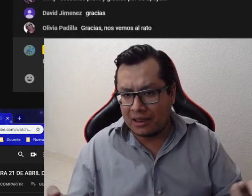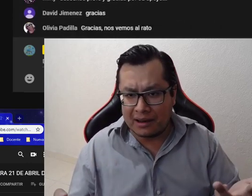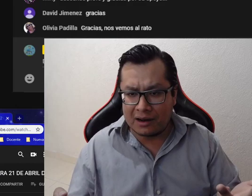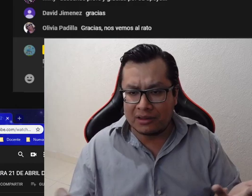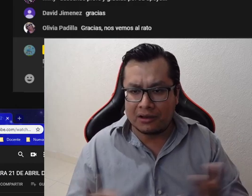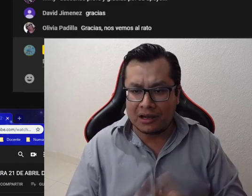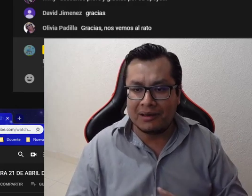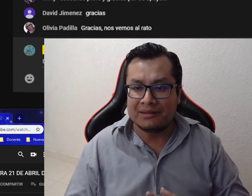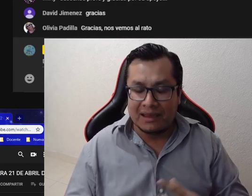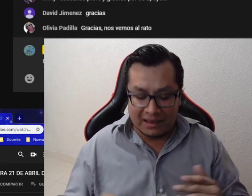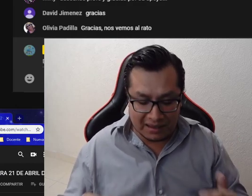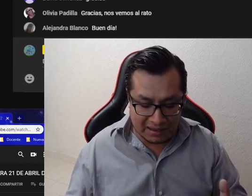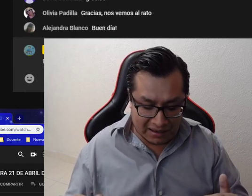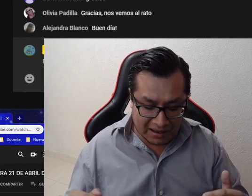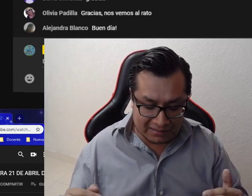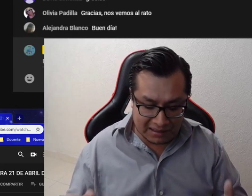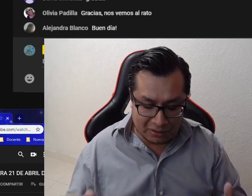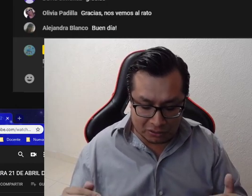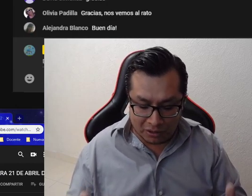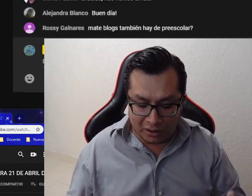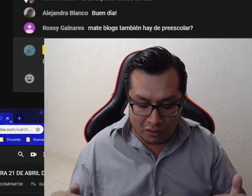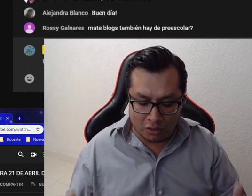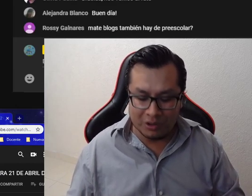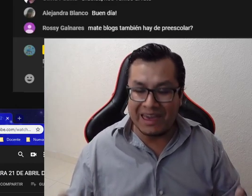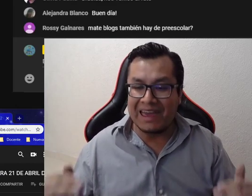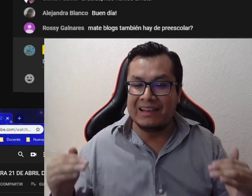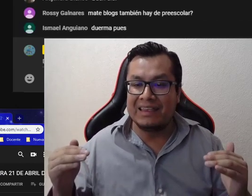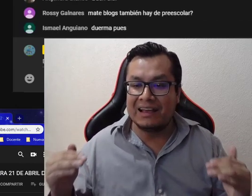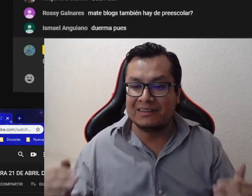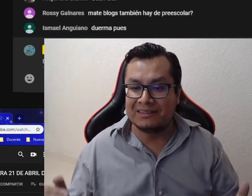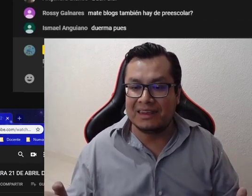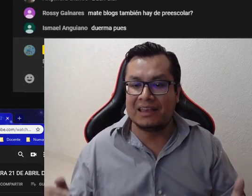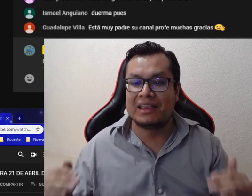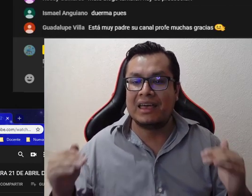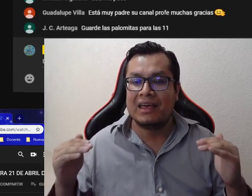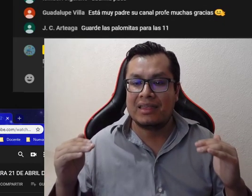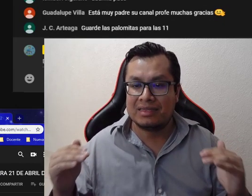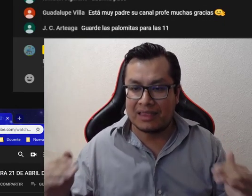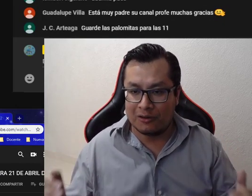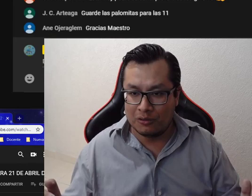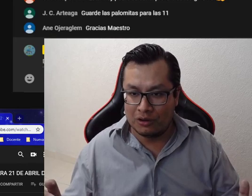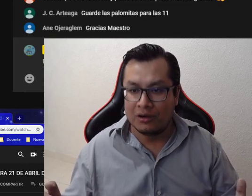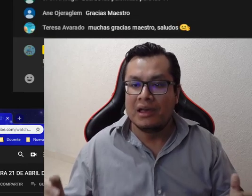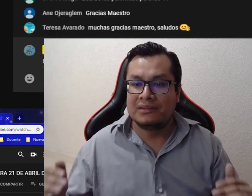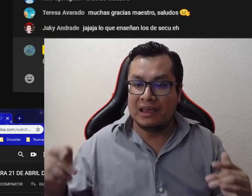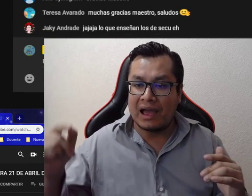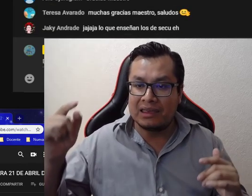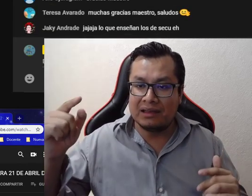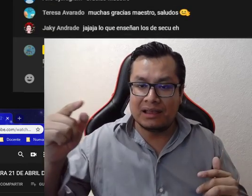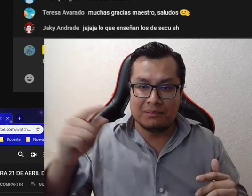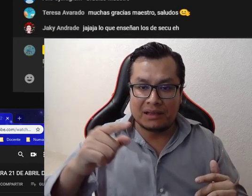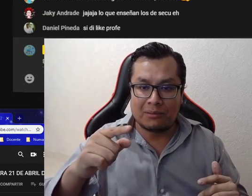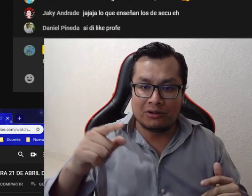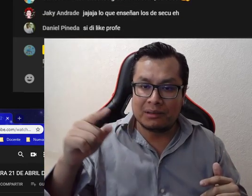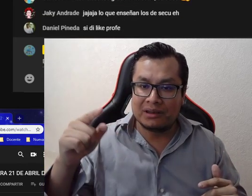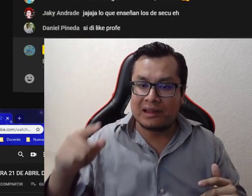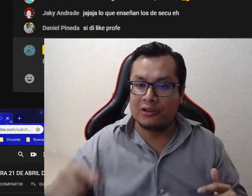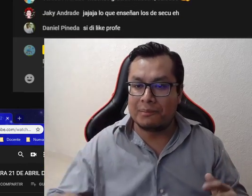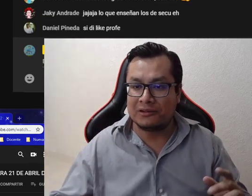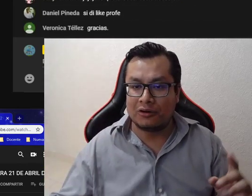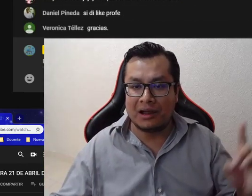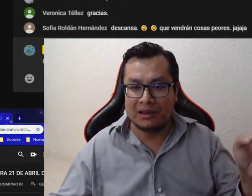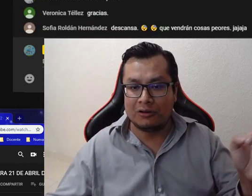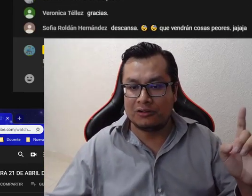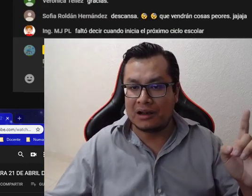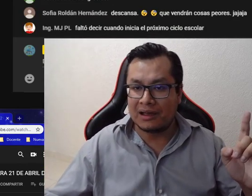manera escalonada, ya lo dije otra vez. Y el ciclo escolar concluye el 17 de julio. Sí, ahí en Mateblogs también están los